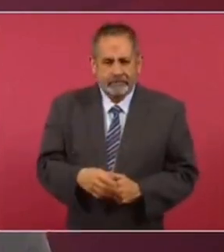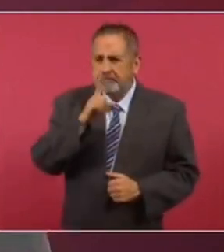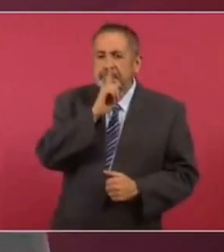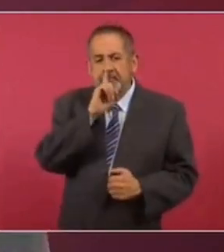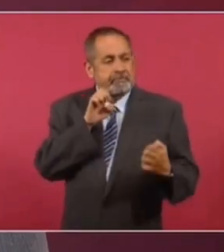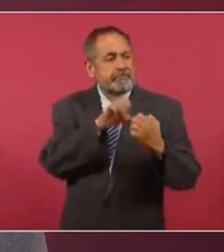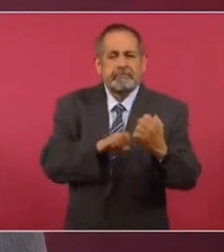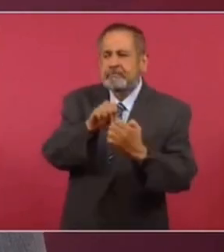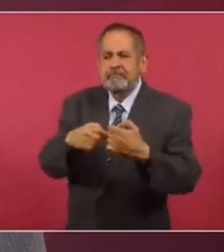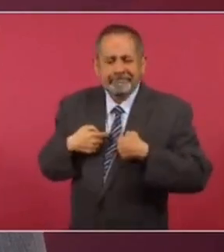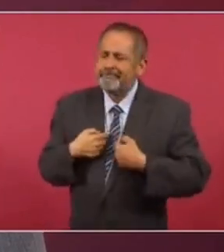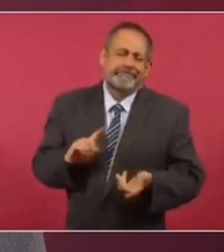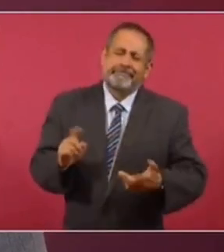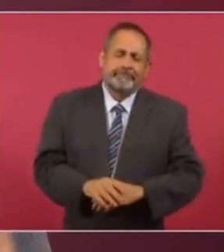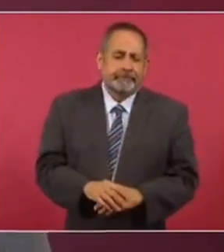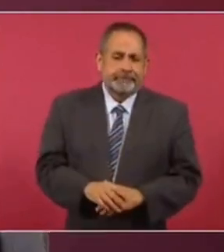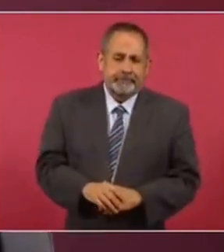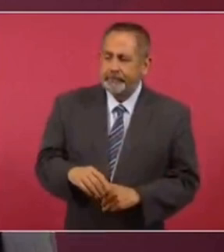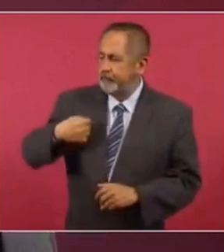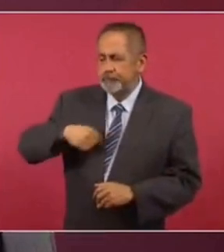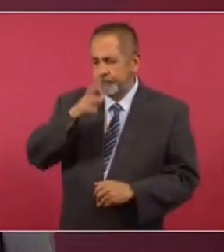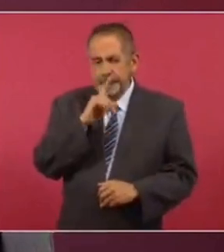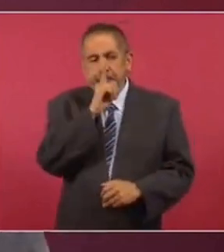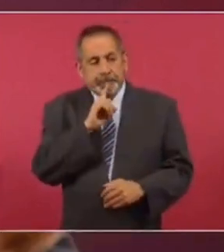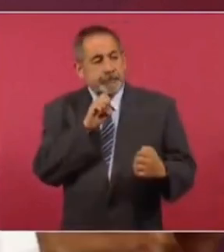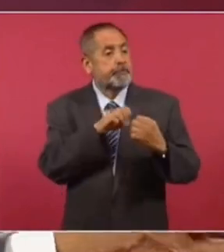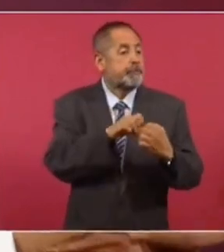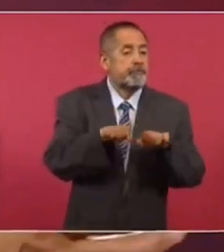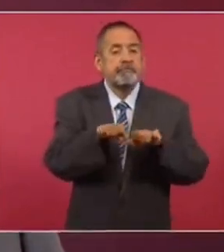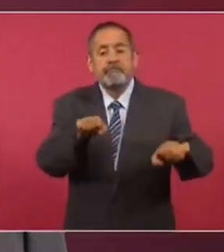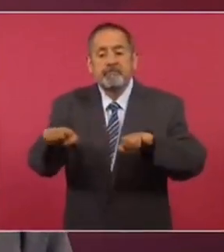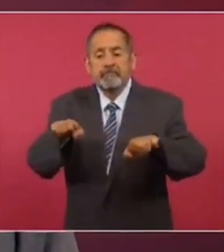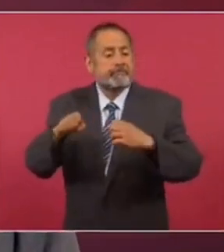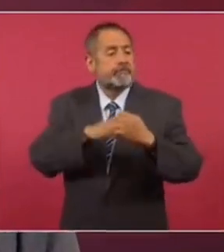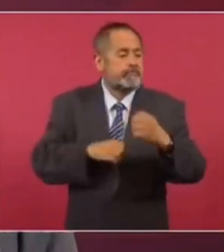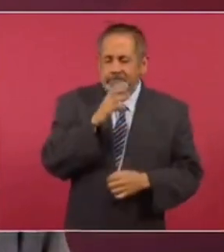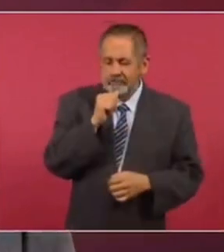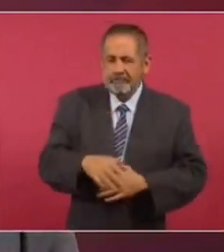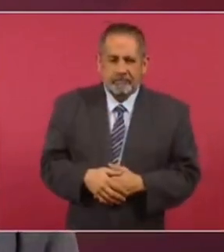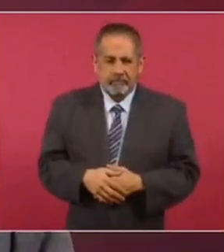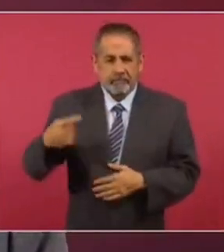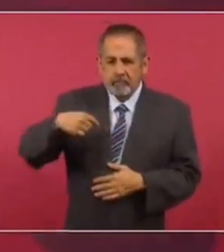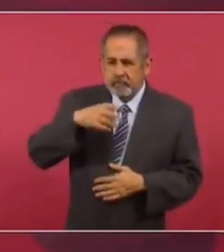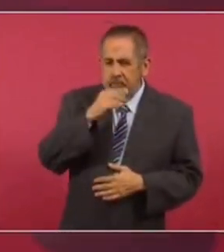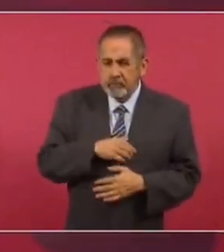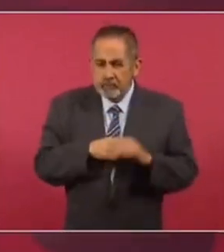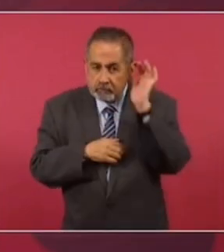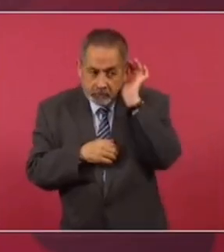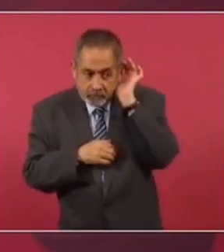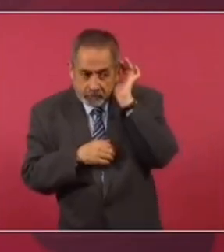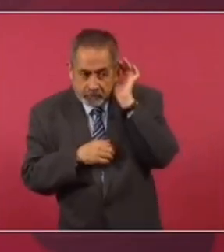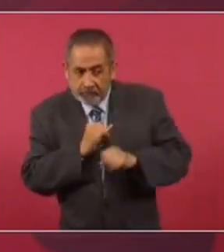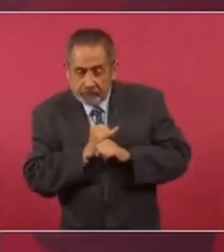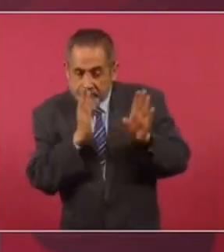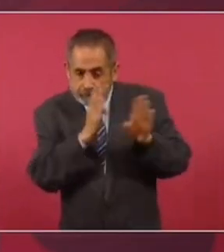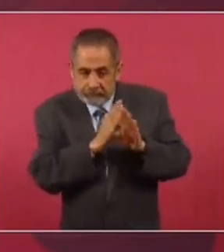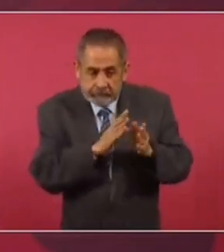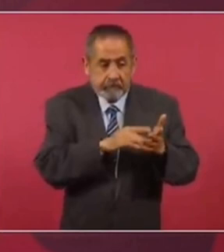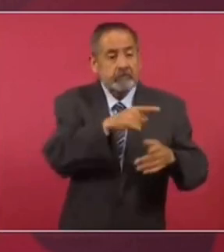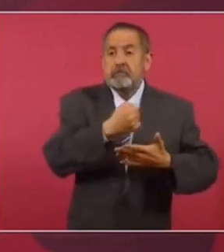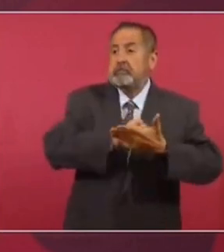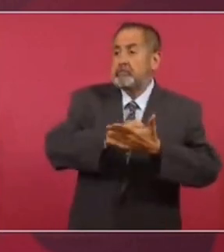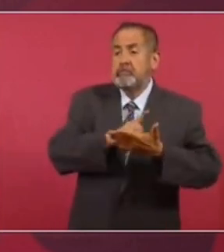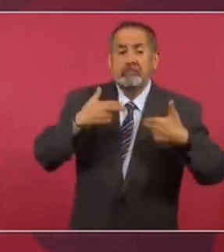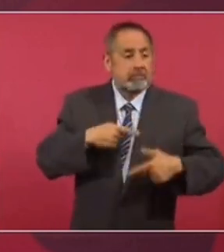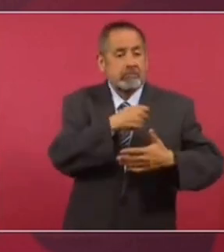mentir, no podríamos estar escuchando a adversarios, a defensores de derechos